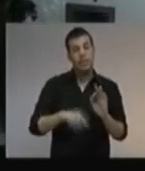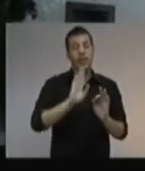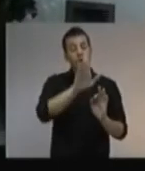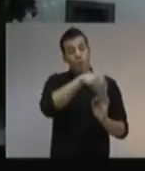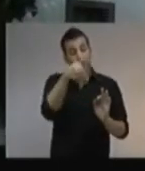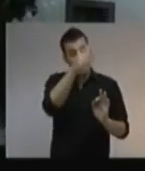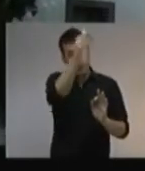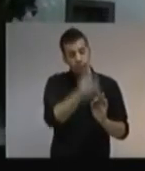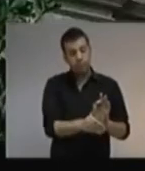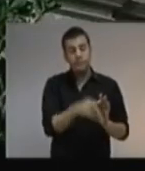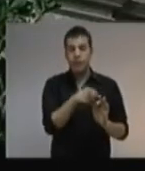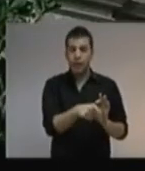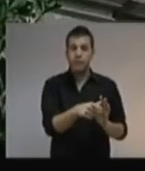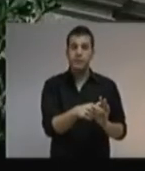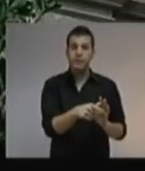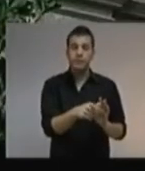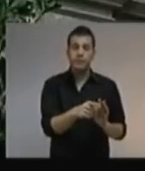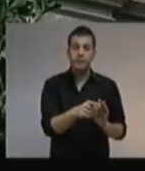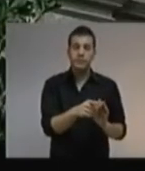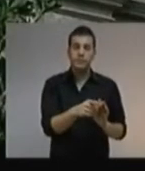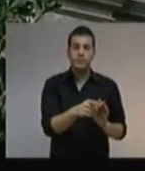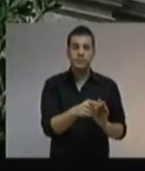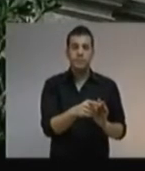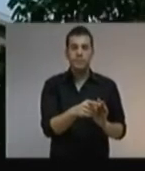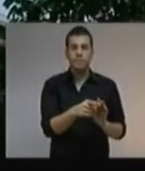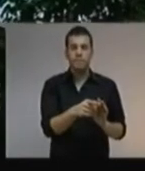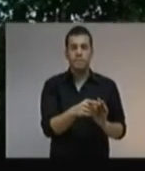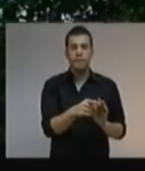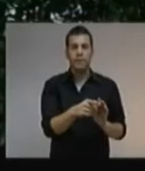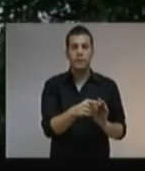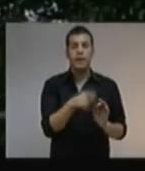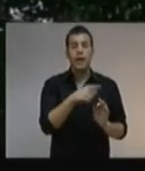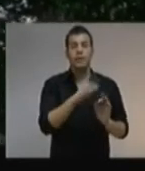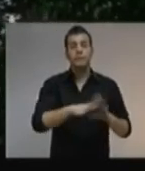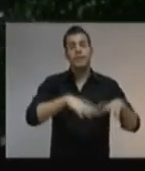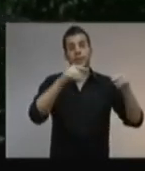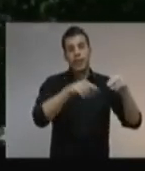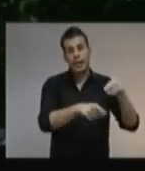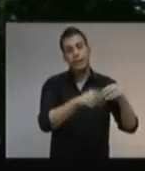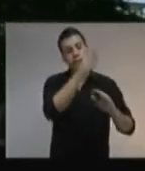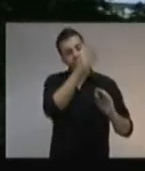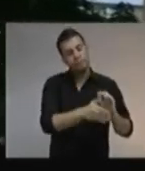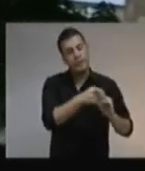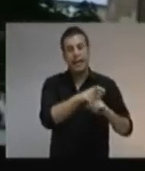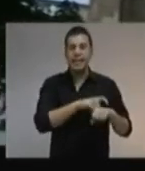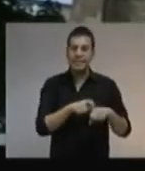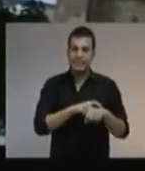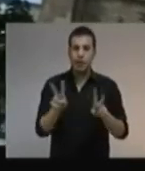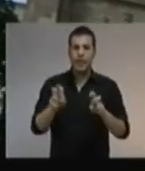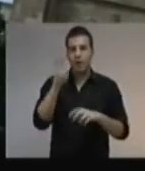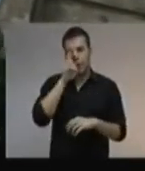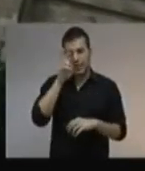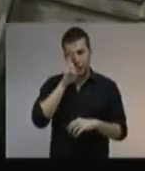un exterior que fue el de la conclusión o reforma y conclusión de la catedral, que es de carácter neoclásico,